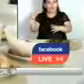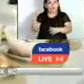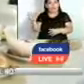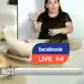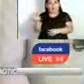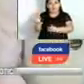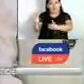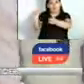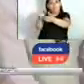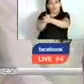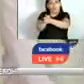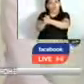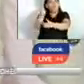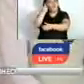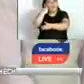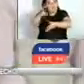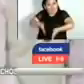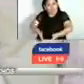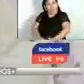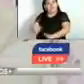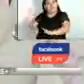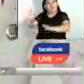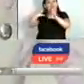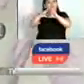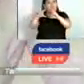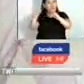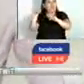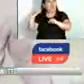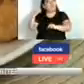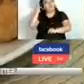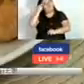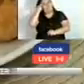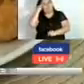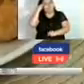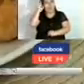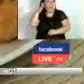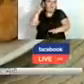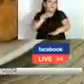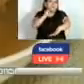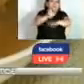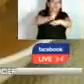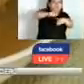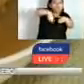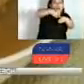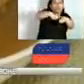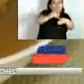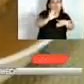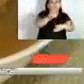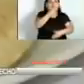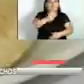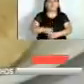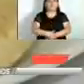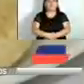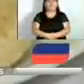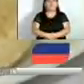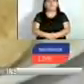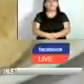de esposos de origen nicaragüense que decidió emprender en el arte culinario.